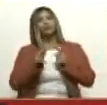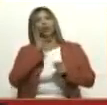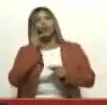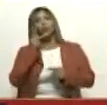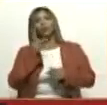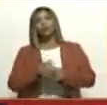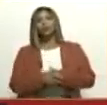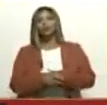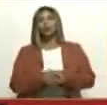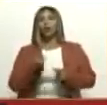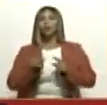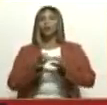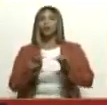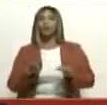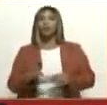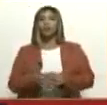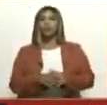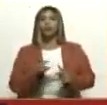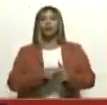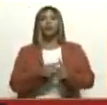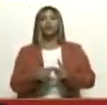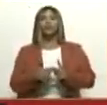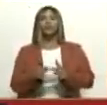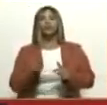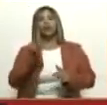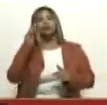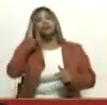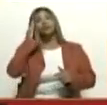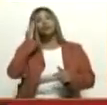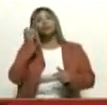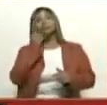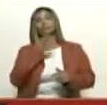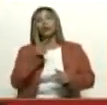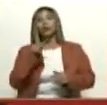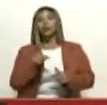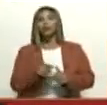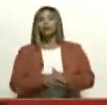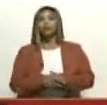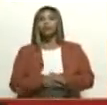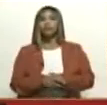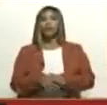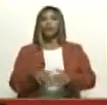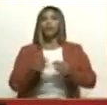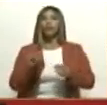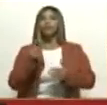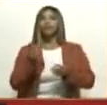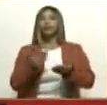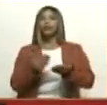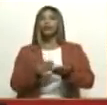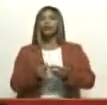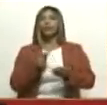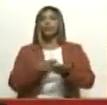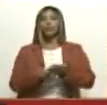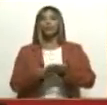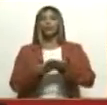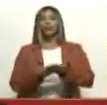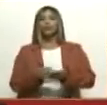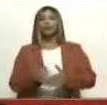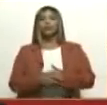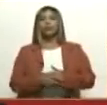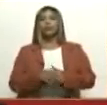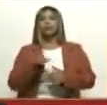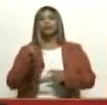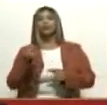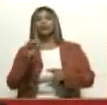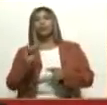política de alguna manera. Entonces, él sabía muy bien eso y por eso, ¿cuál fue el primer libro que él propuso? El Quijote de la